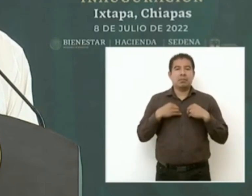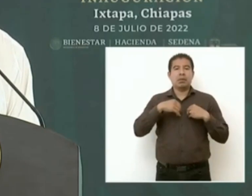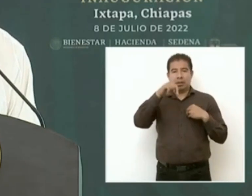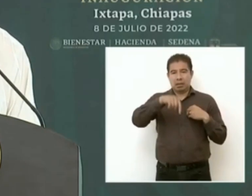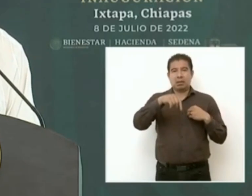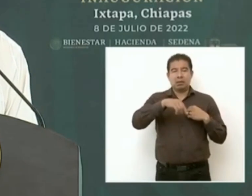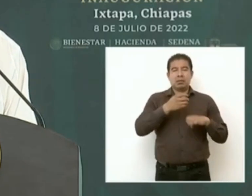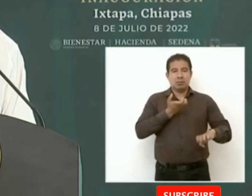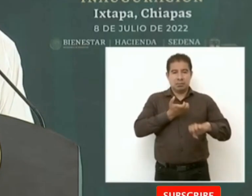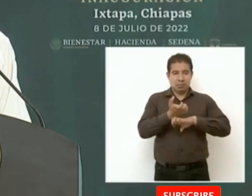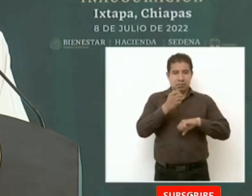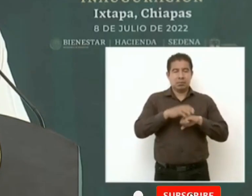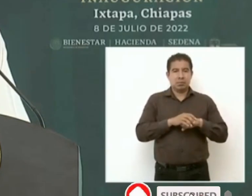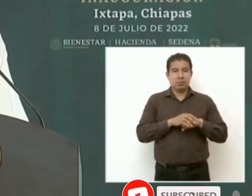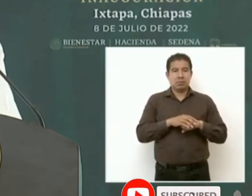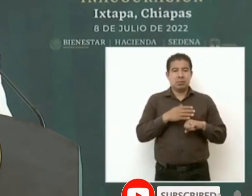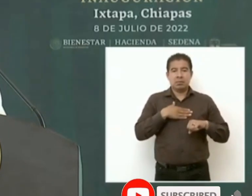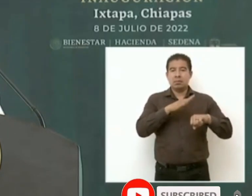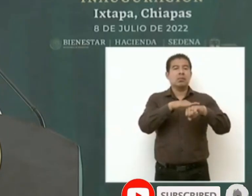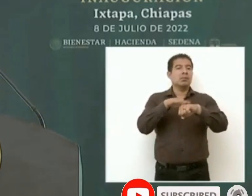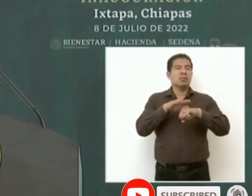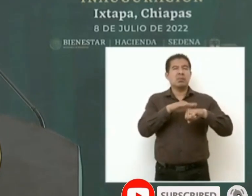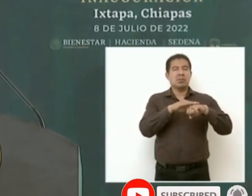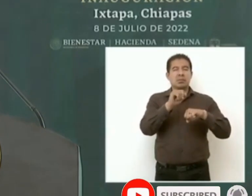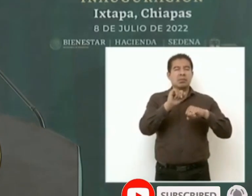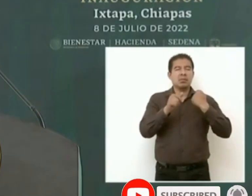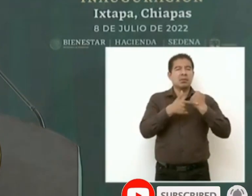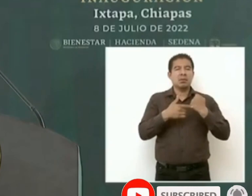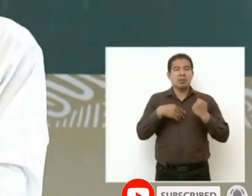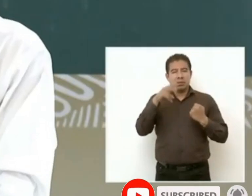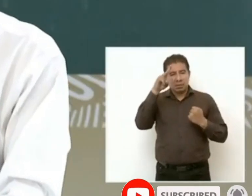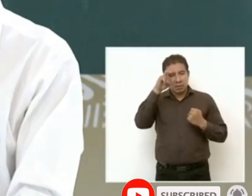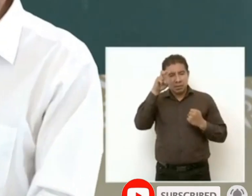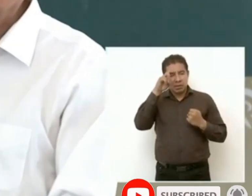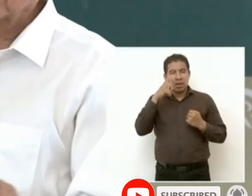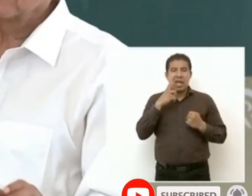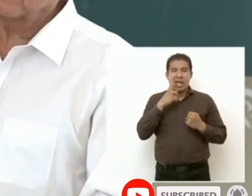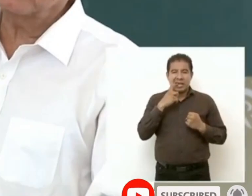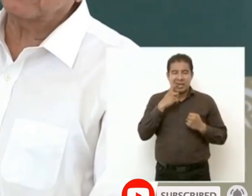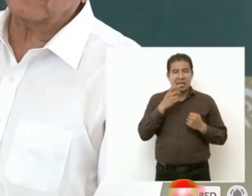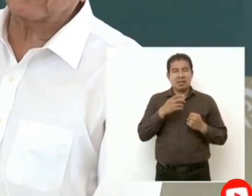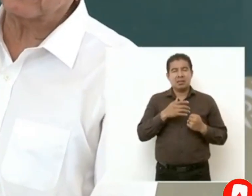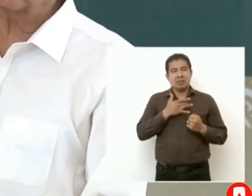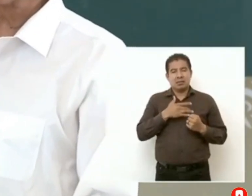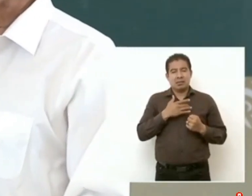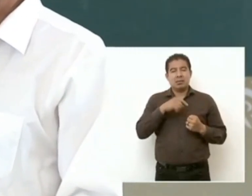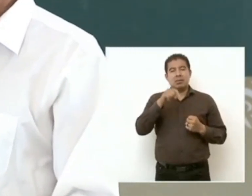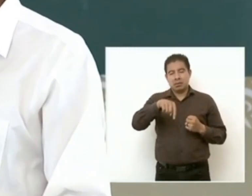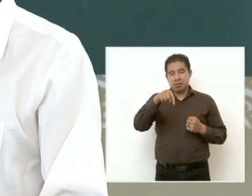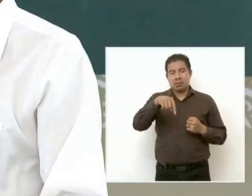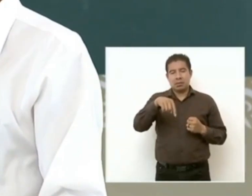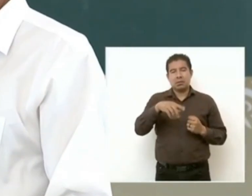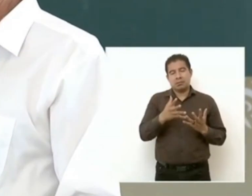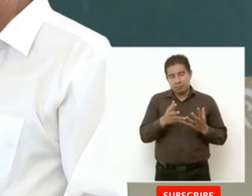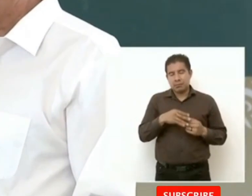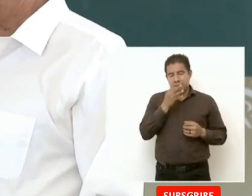estado y sin herir susceptibilidades, ni generar celos, ni sentimientos, sí decir que este es uno de los